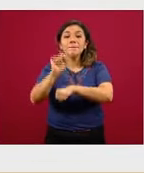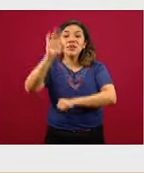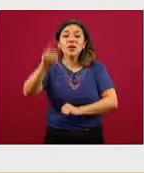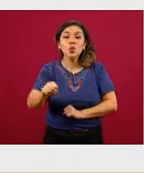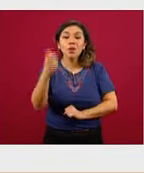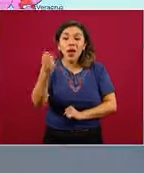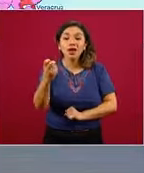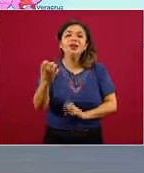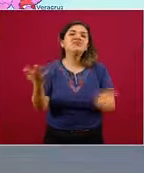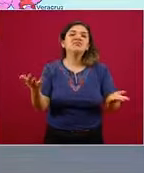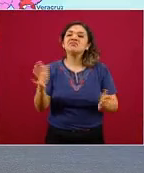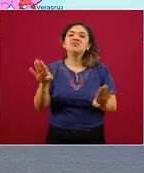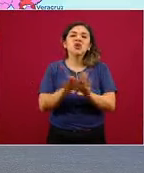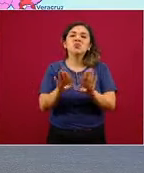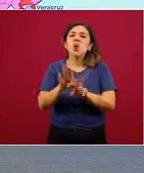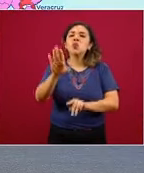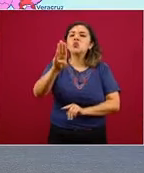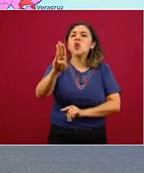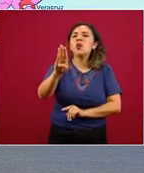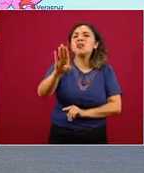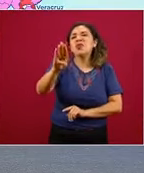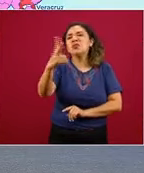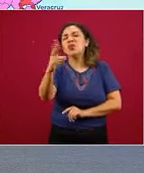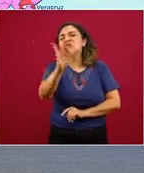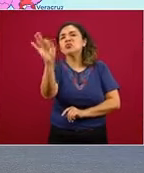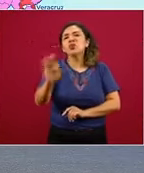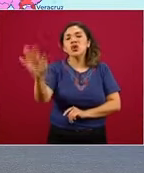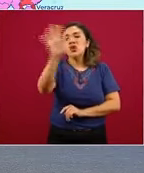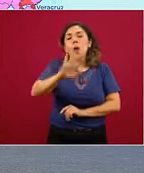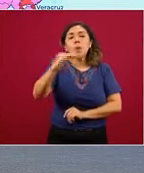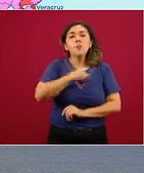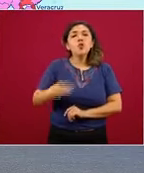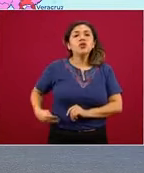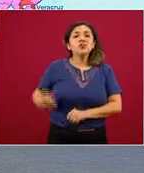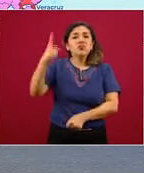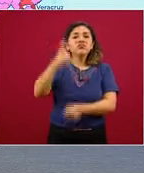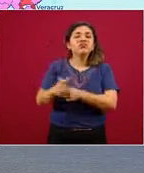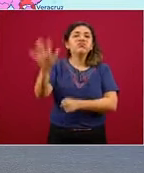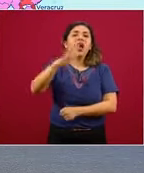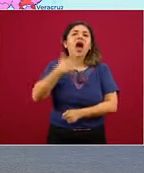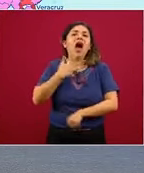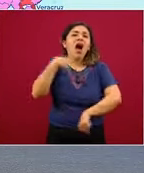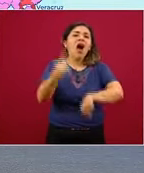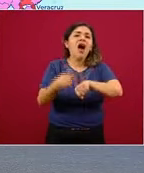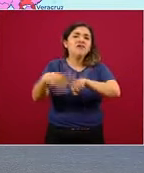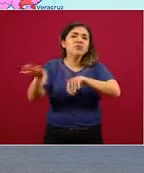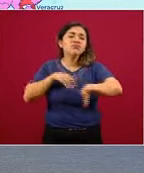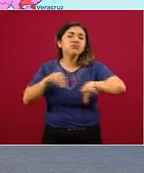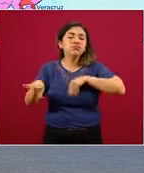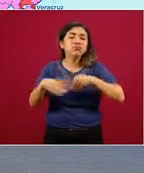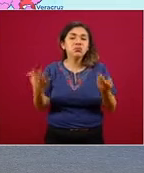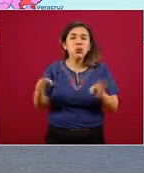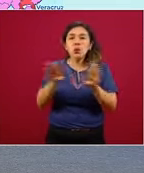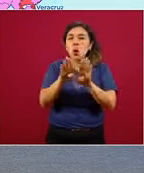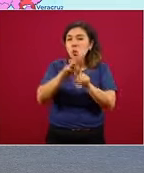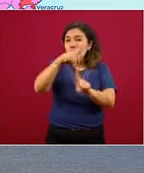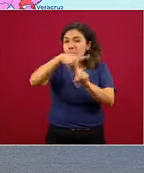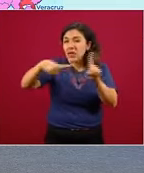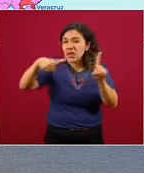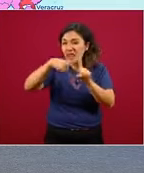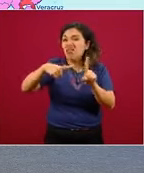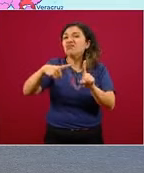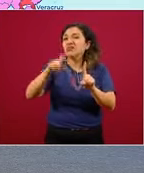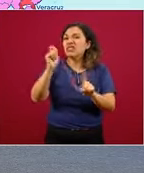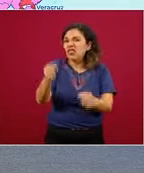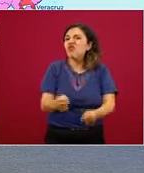pues prácticamente el 92% de los municipios de San Luis Potosí ya con casos y al menos la mitad con una